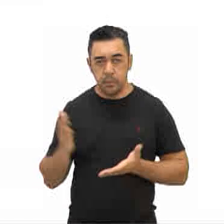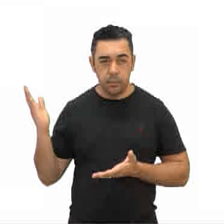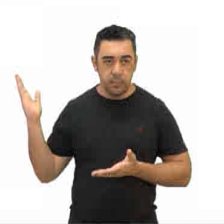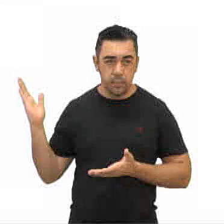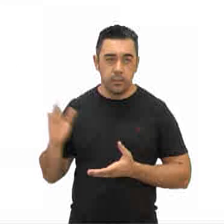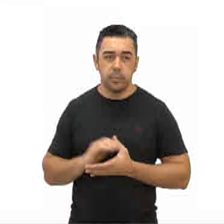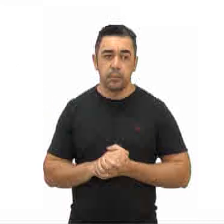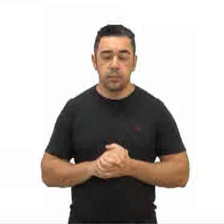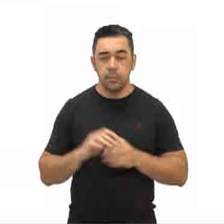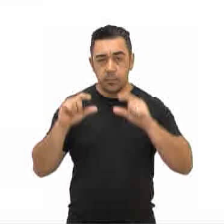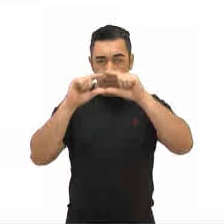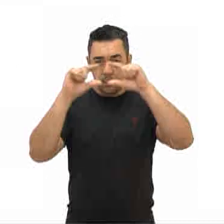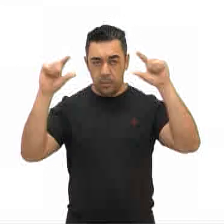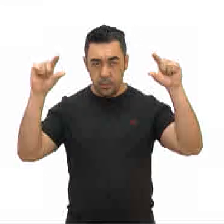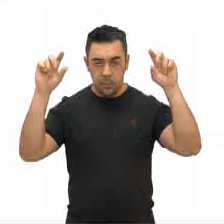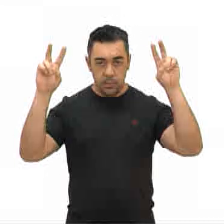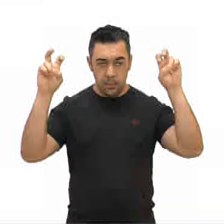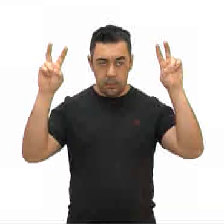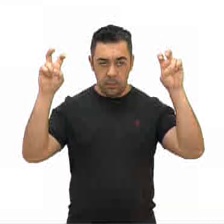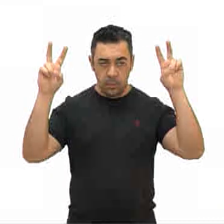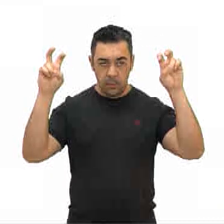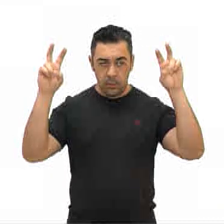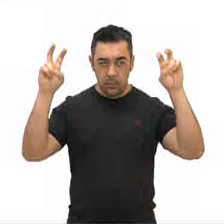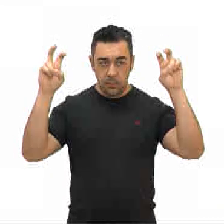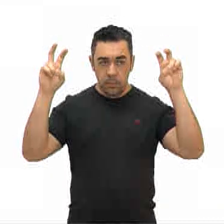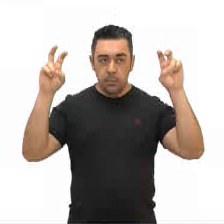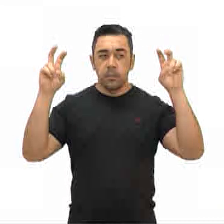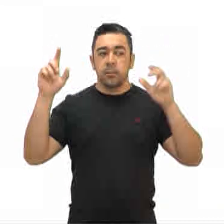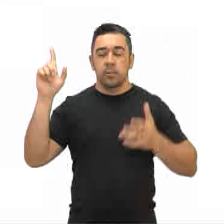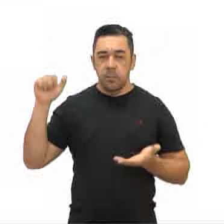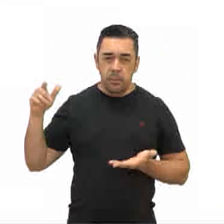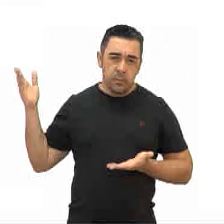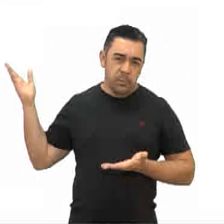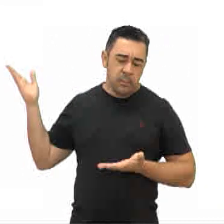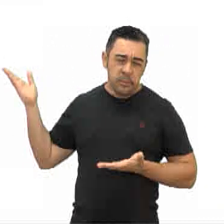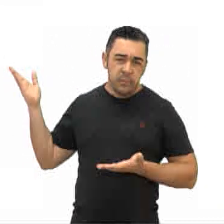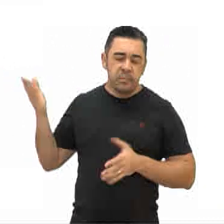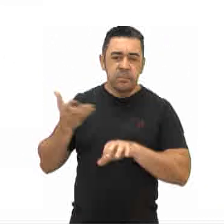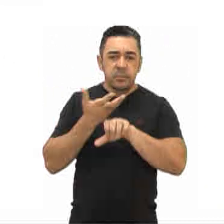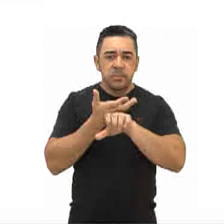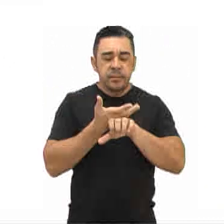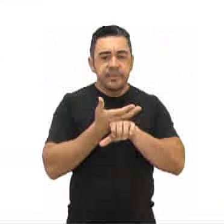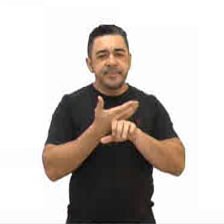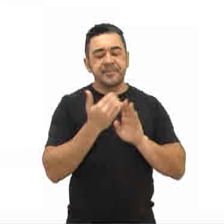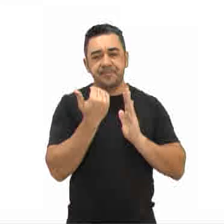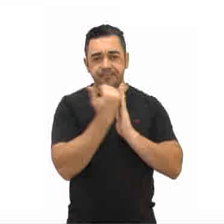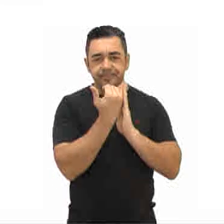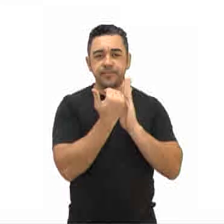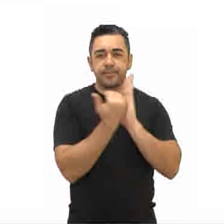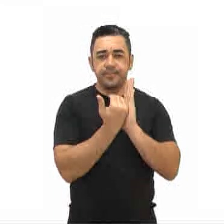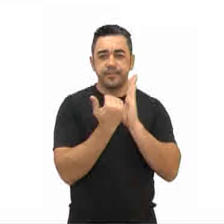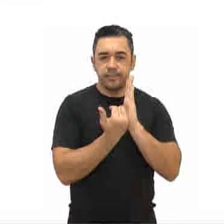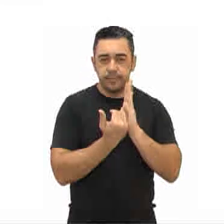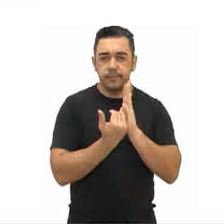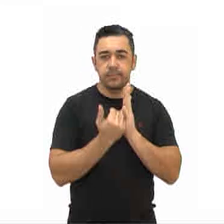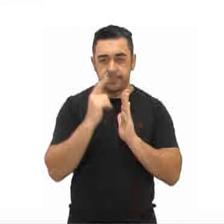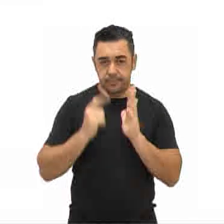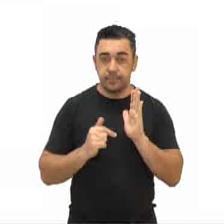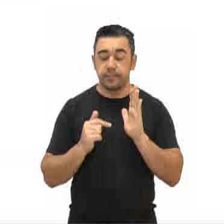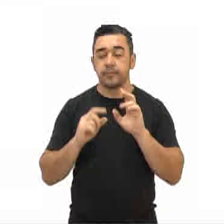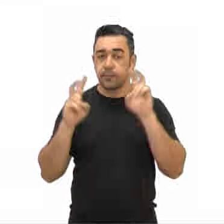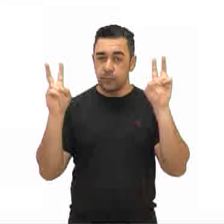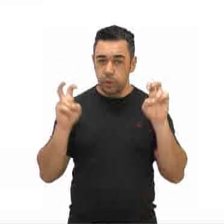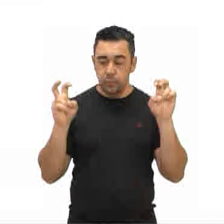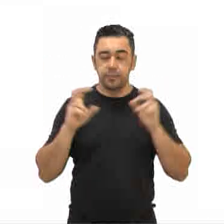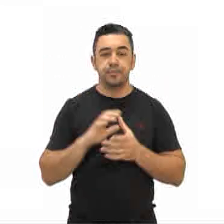titular, esta parte acá, a las 9 mates, a las 10 lengua, a las 11 inglés, pero desde casa, es el titular de la